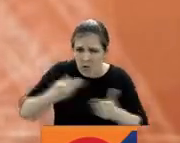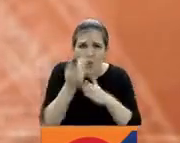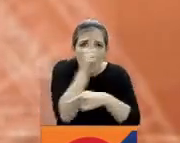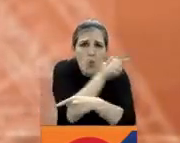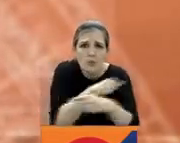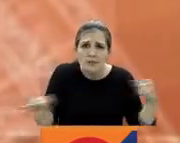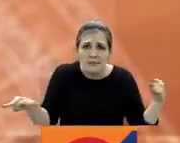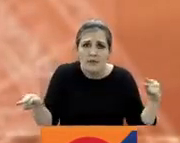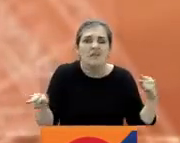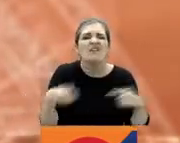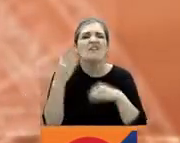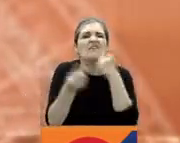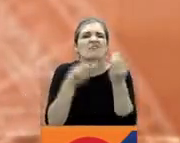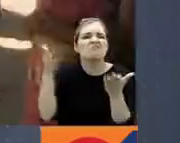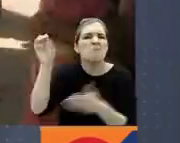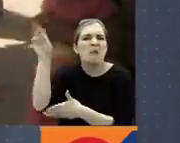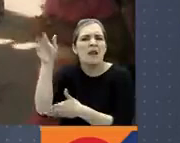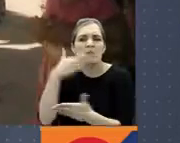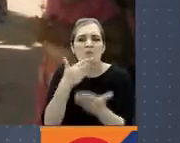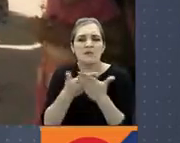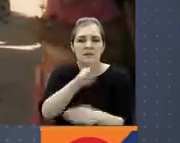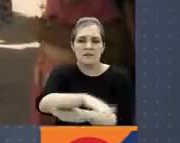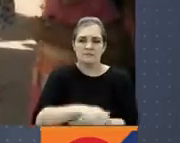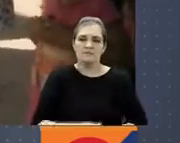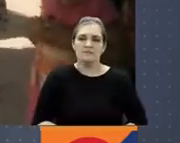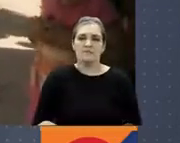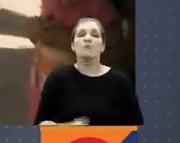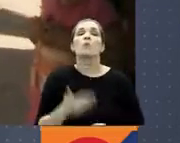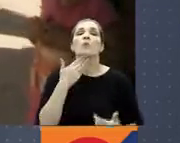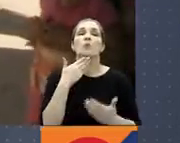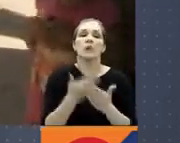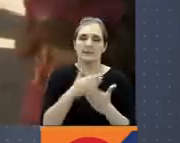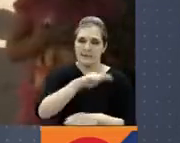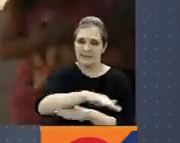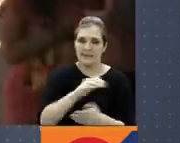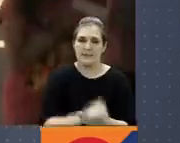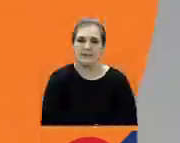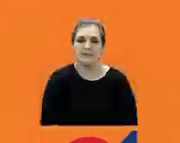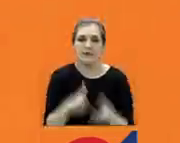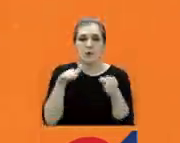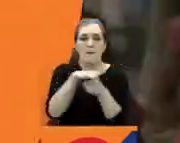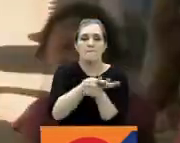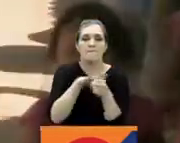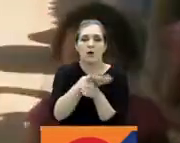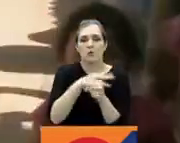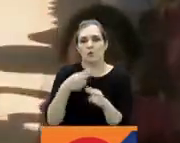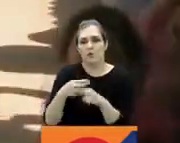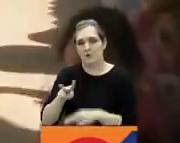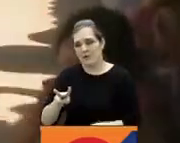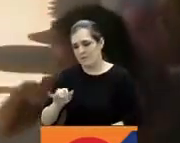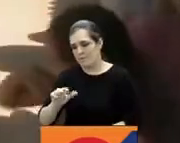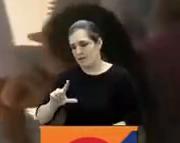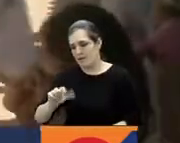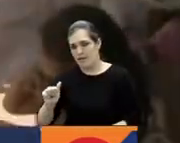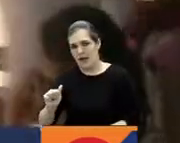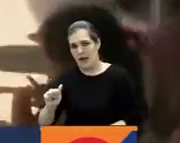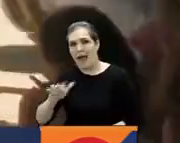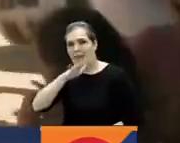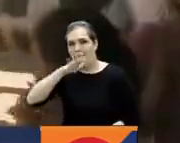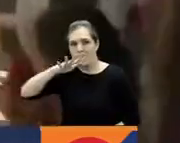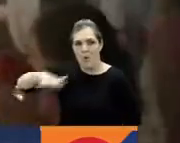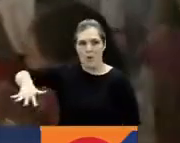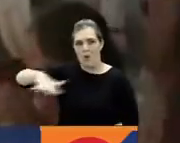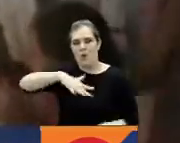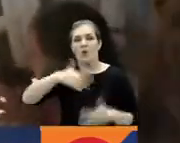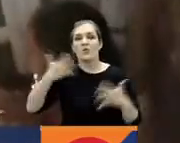la situación? Buenas tardes. Buenas tardes, los saludo desde el barrio Villacampo en Malambo, donde sus habitantes